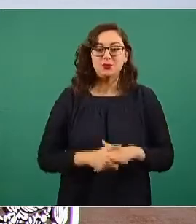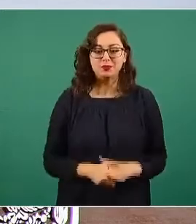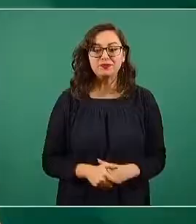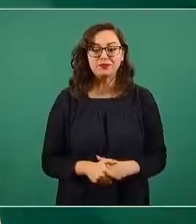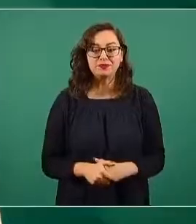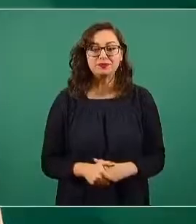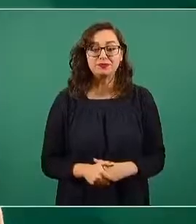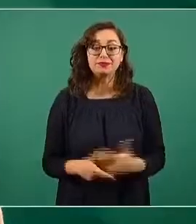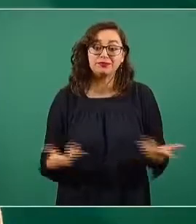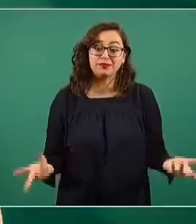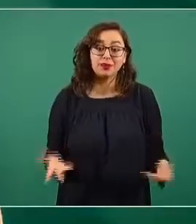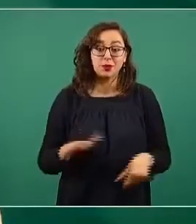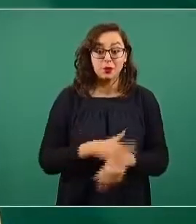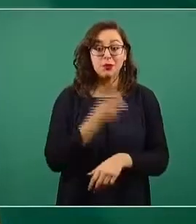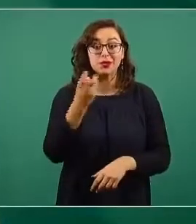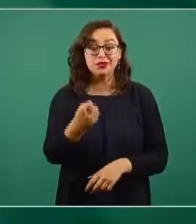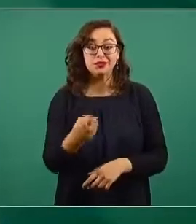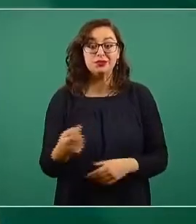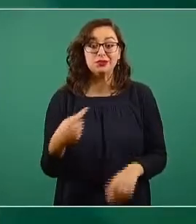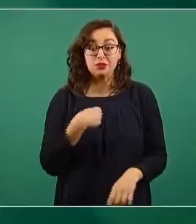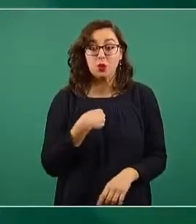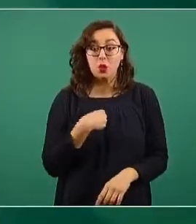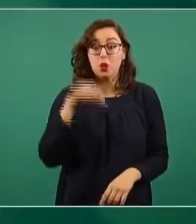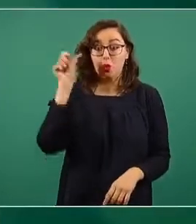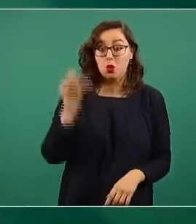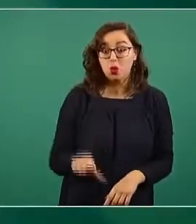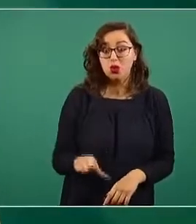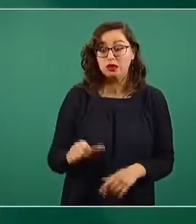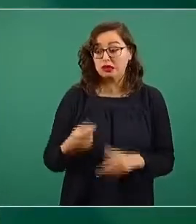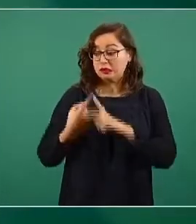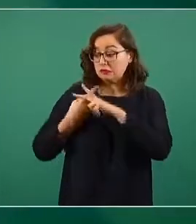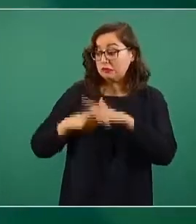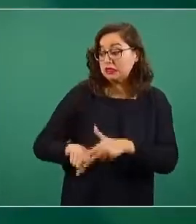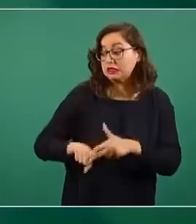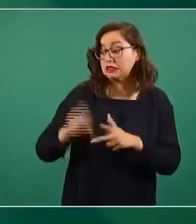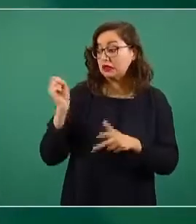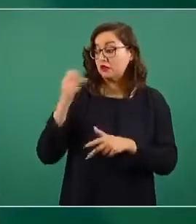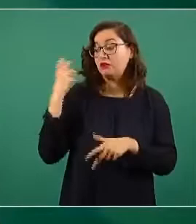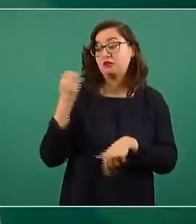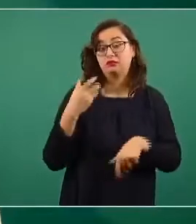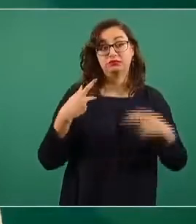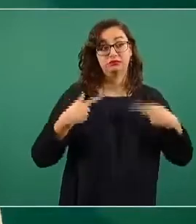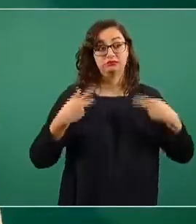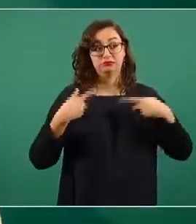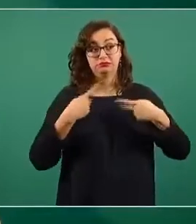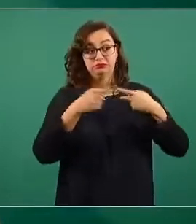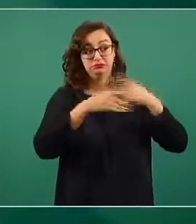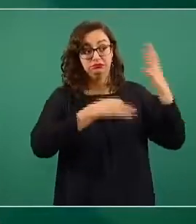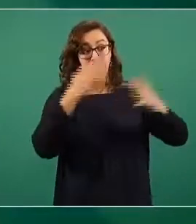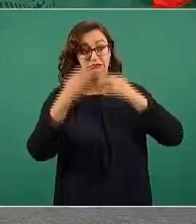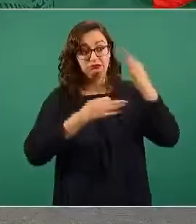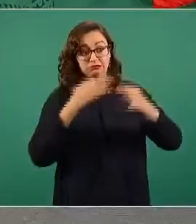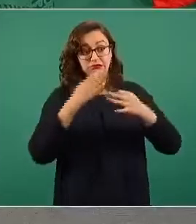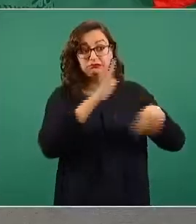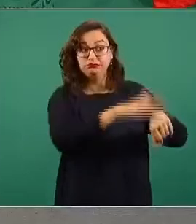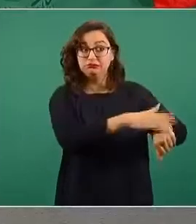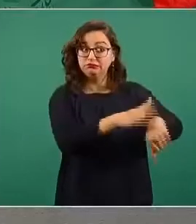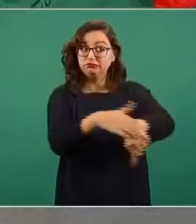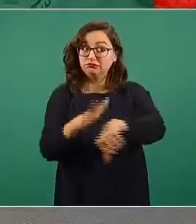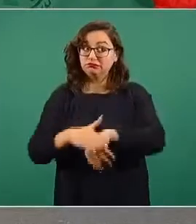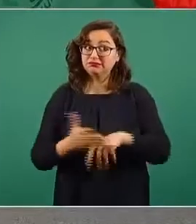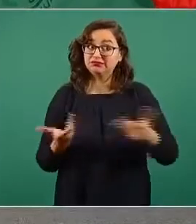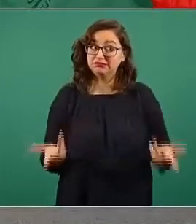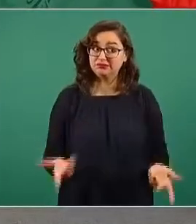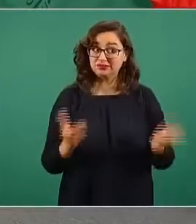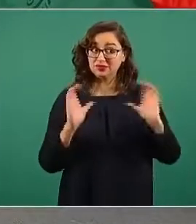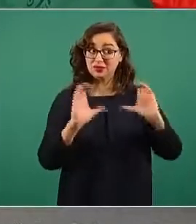primeras palabras eran de un llamado a los medios de comunicación y a las personas también para contribuir a esta estabilidad